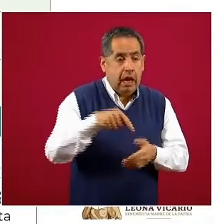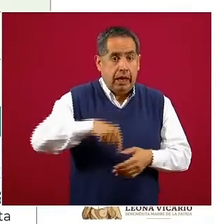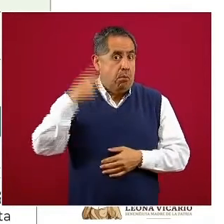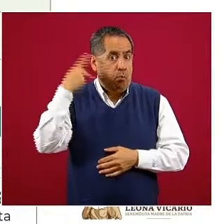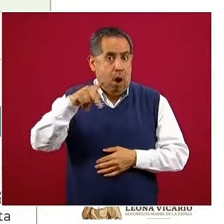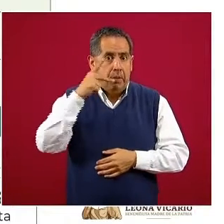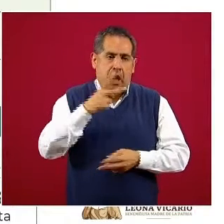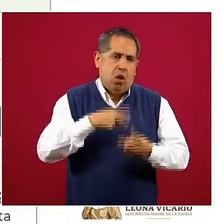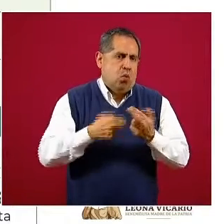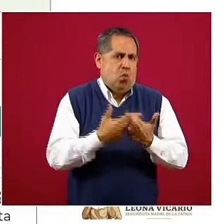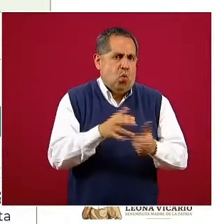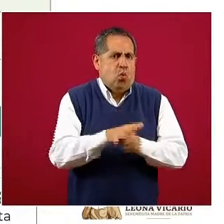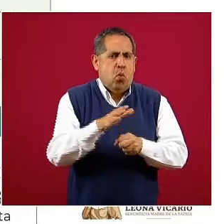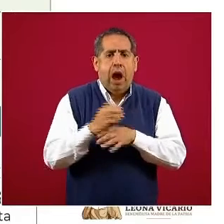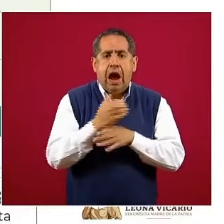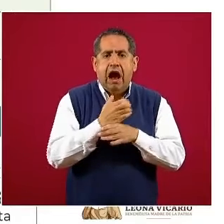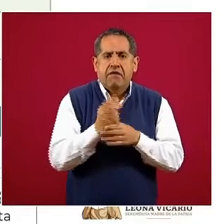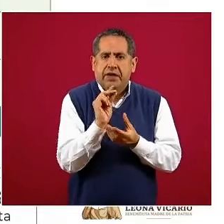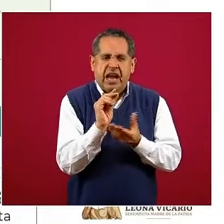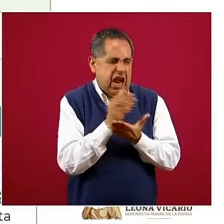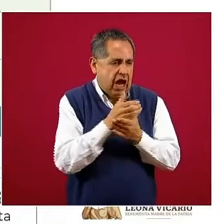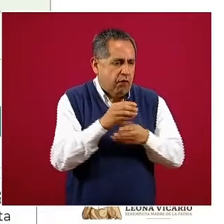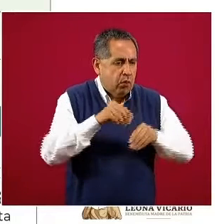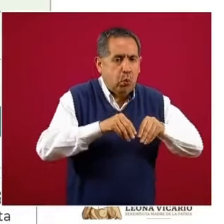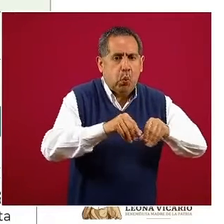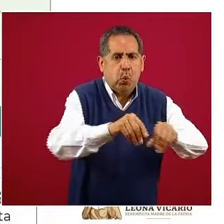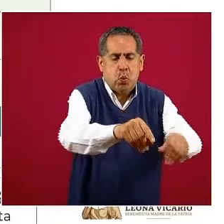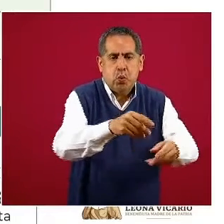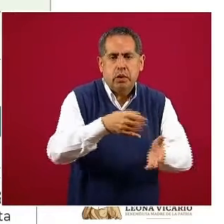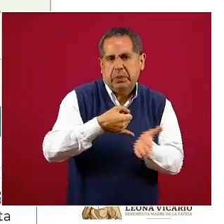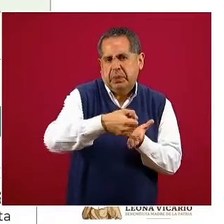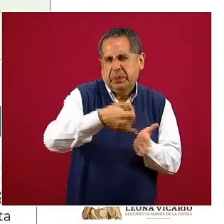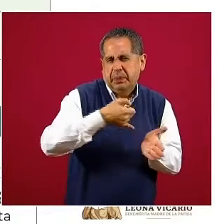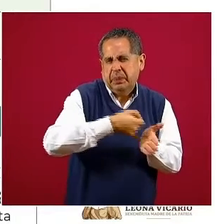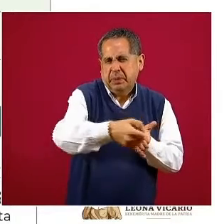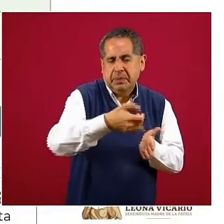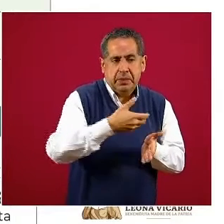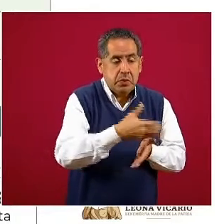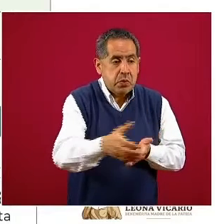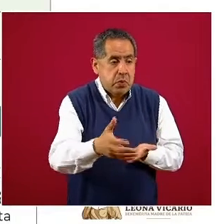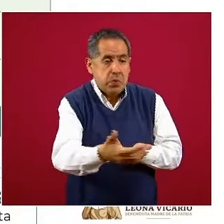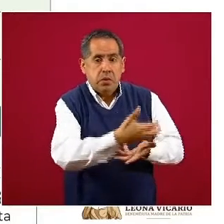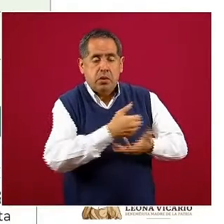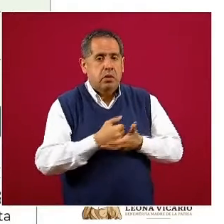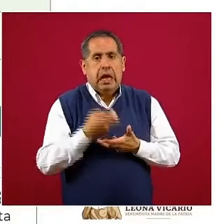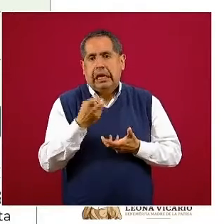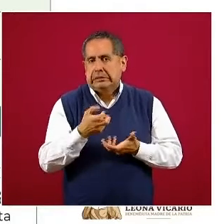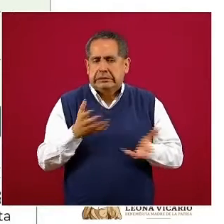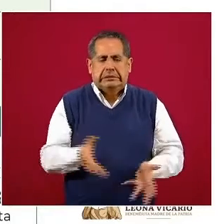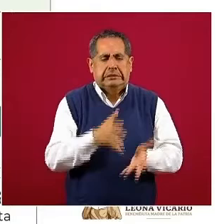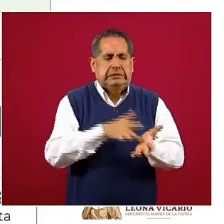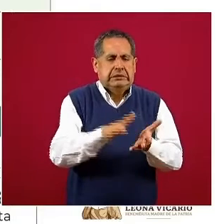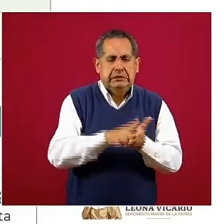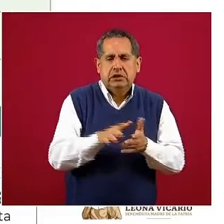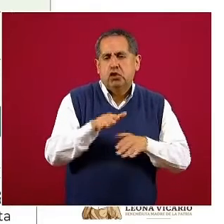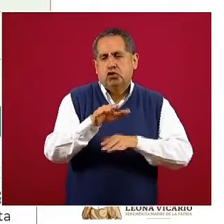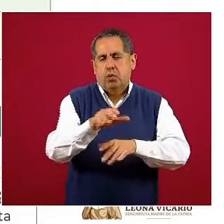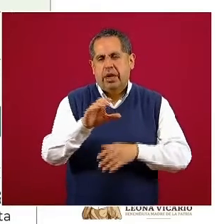económico, pero reforzando también las medidas de salud, de la sana distancia, y en ello estaremos